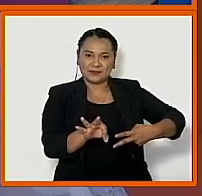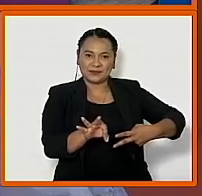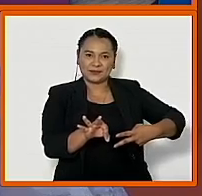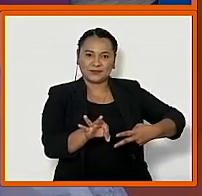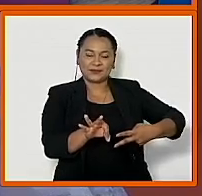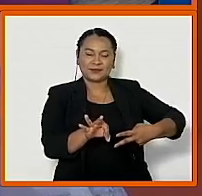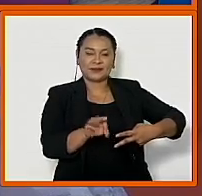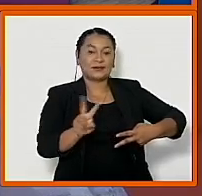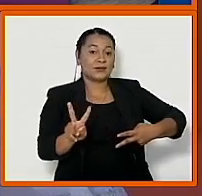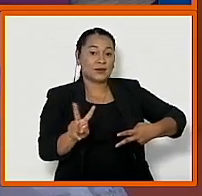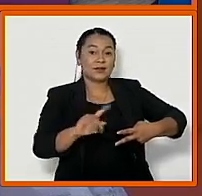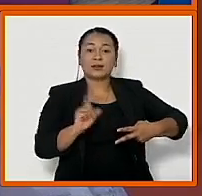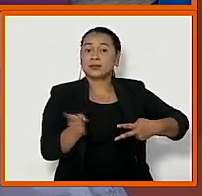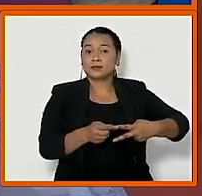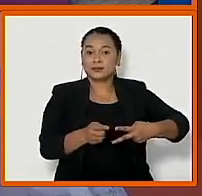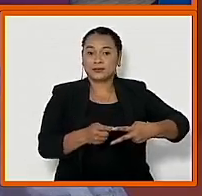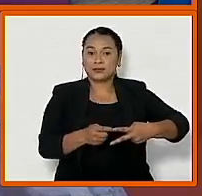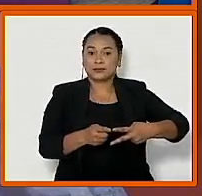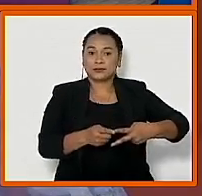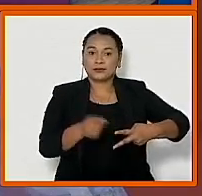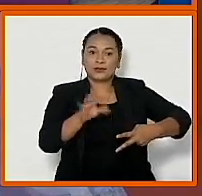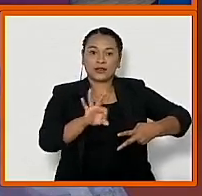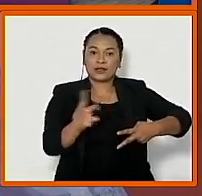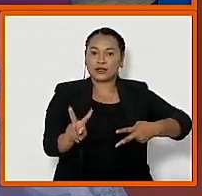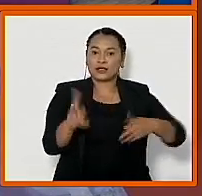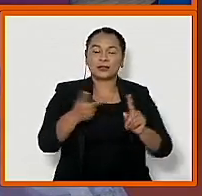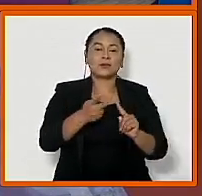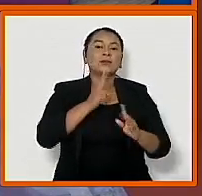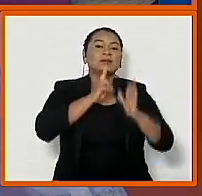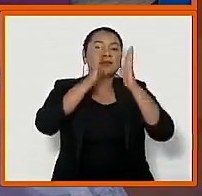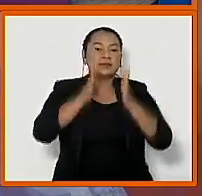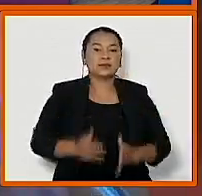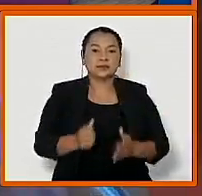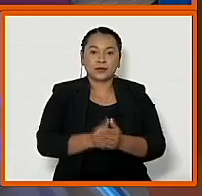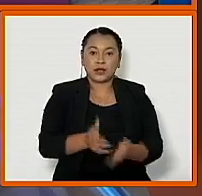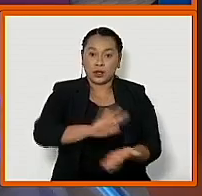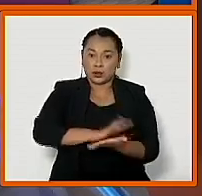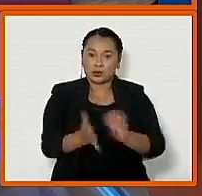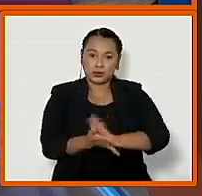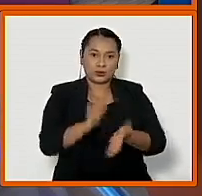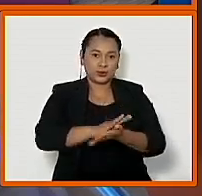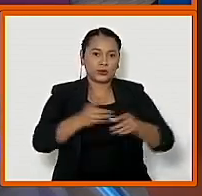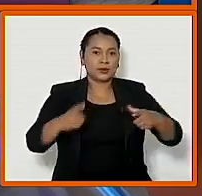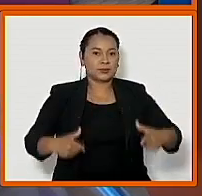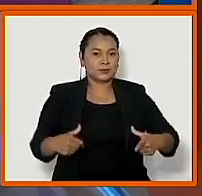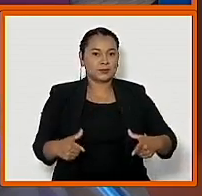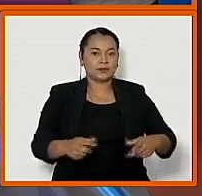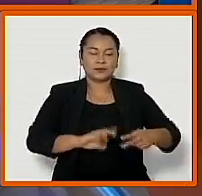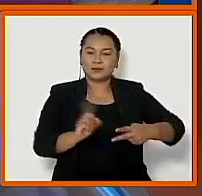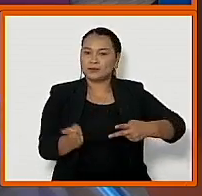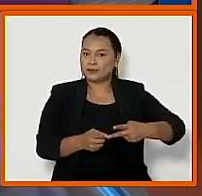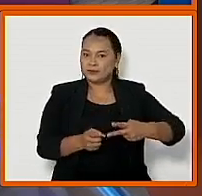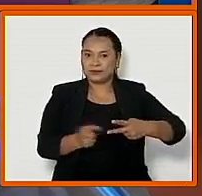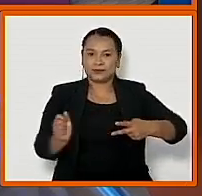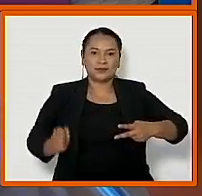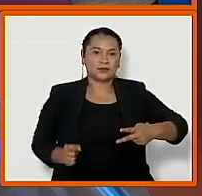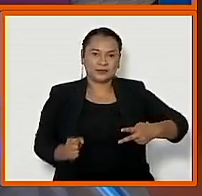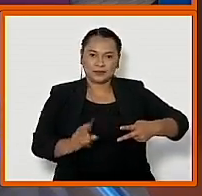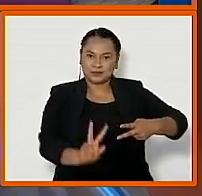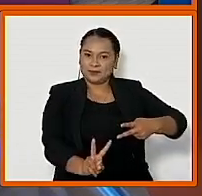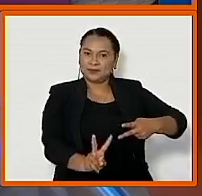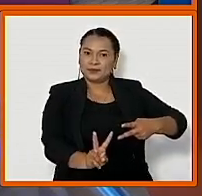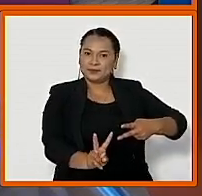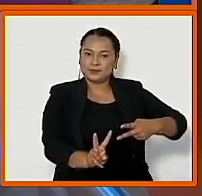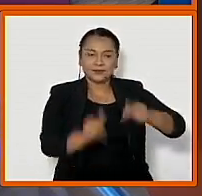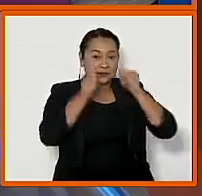Este es el 2, primer número ganador 92 con su catrachada comal. Segundo número ganador, su primer dígito. El 2, segundo